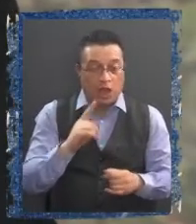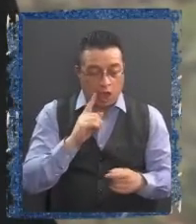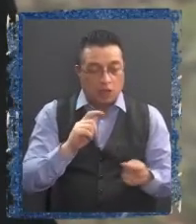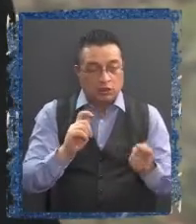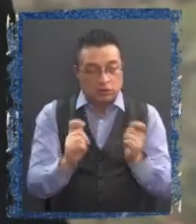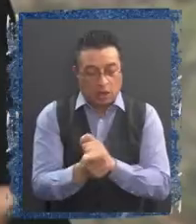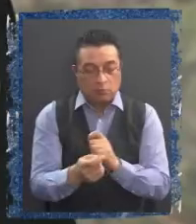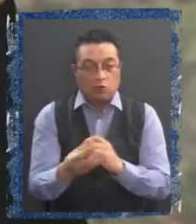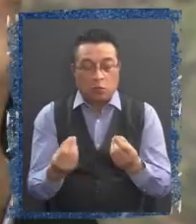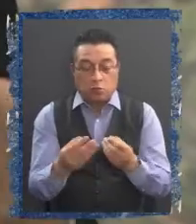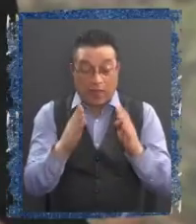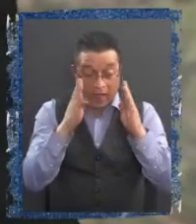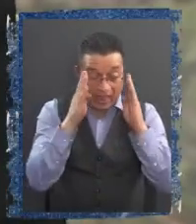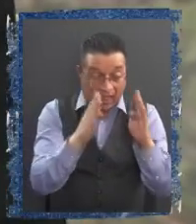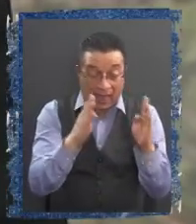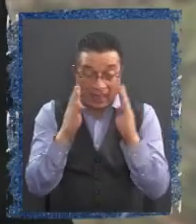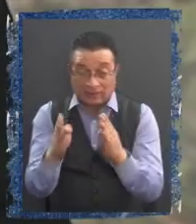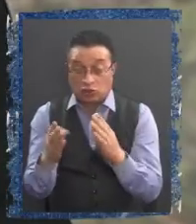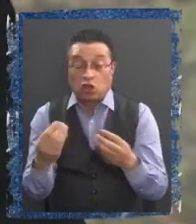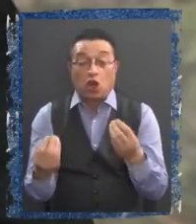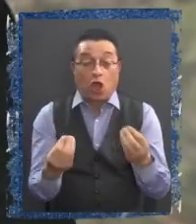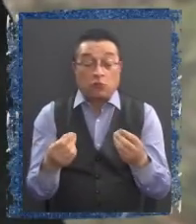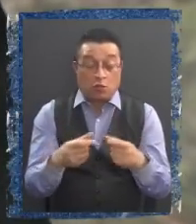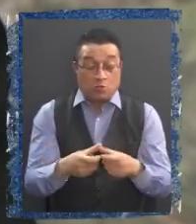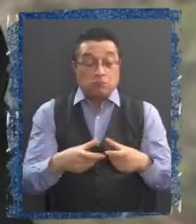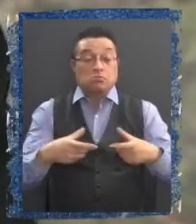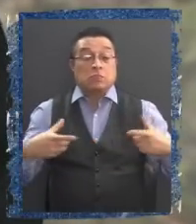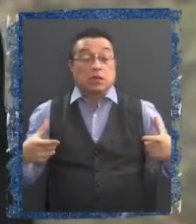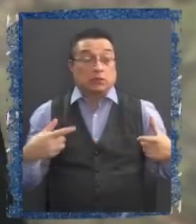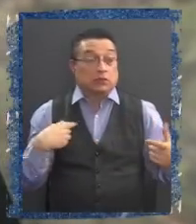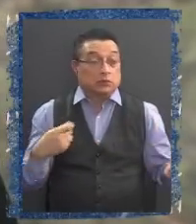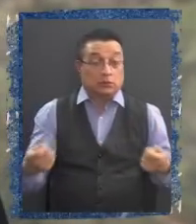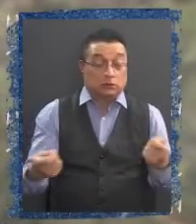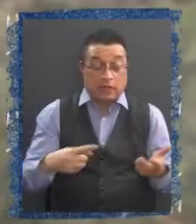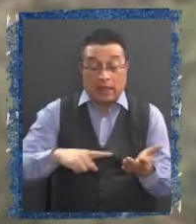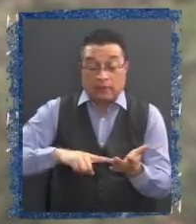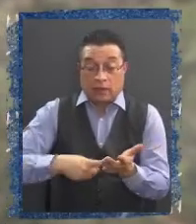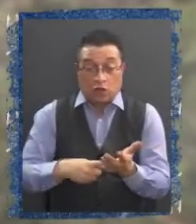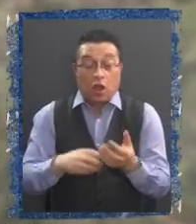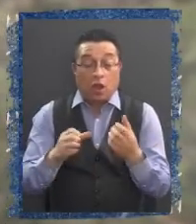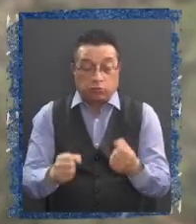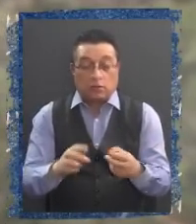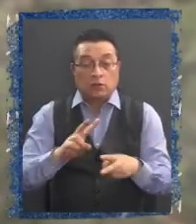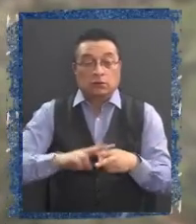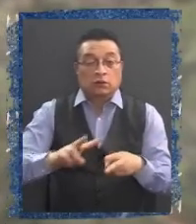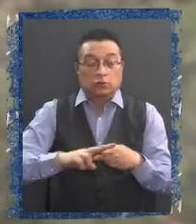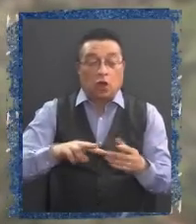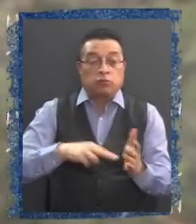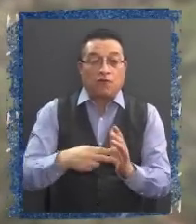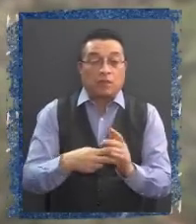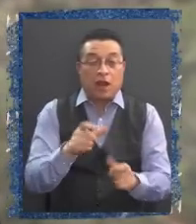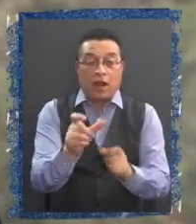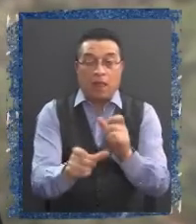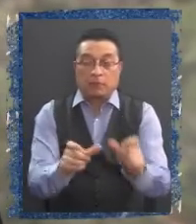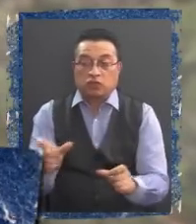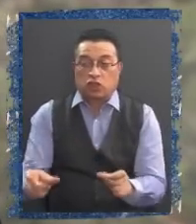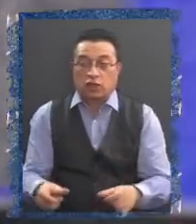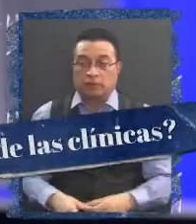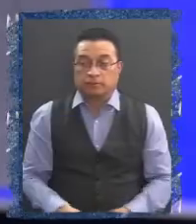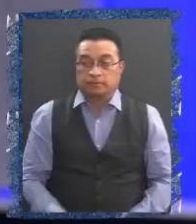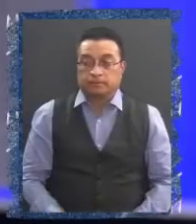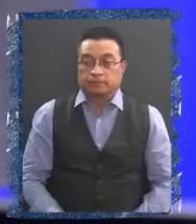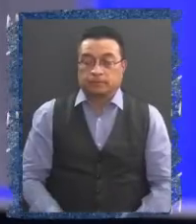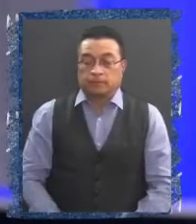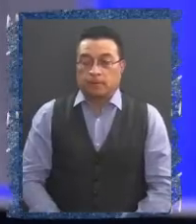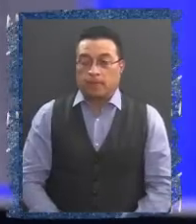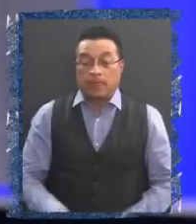capacidad de dar atención, su tamaño y su capacidad tecnológica para resolver los problemas de las personas.